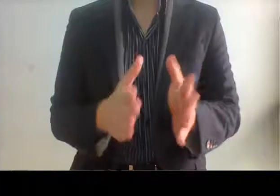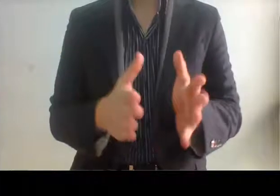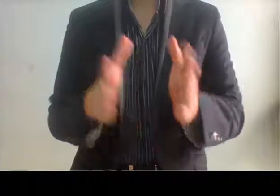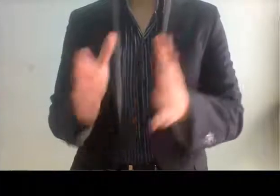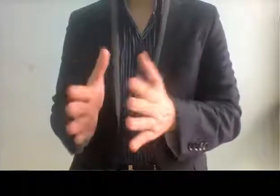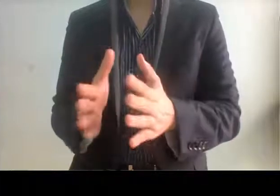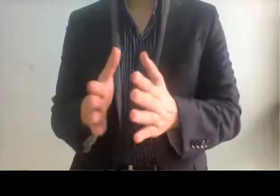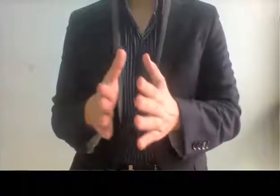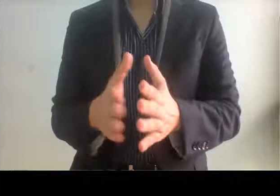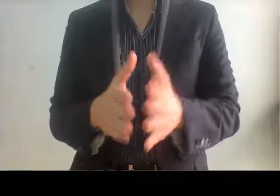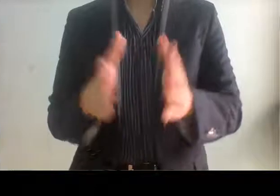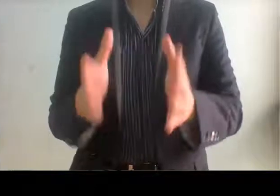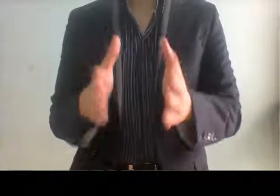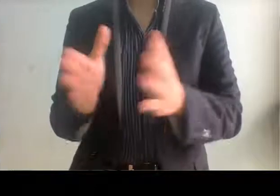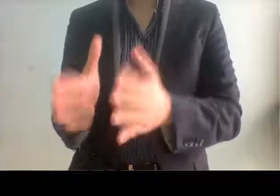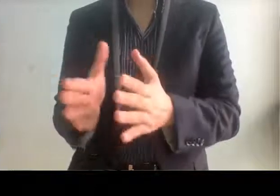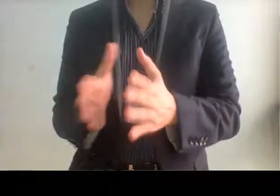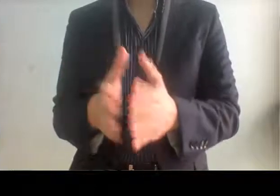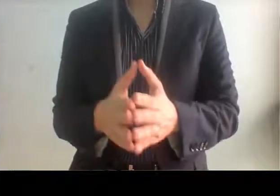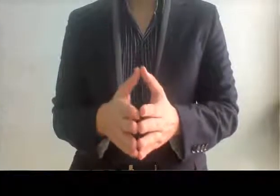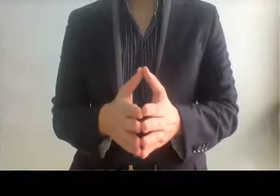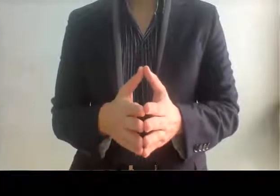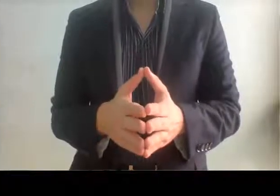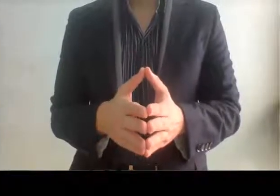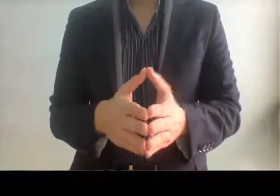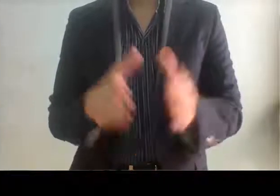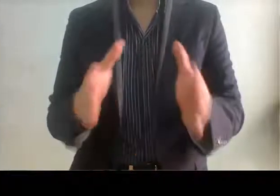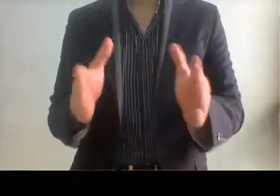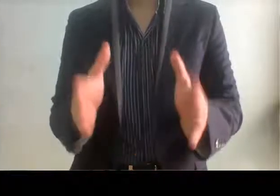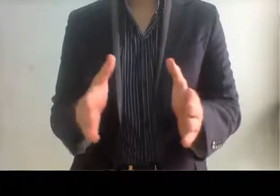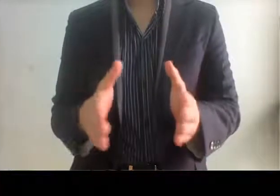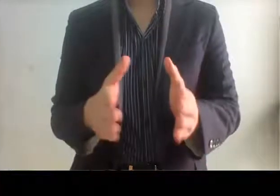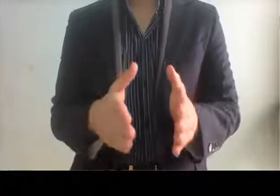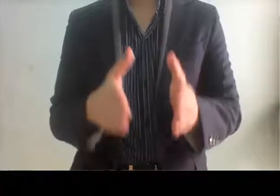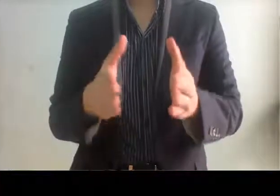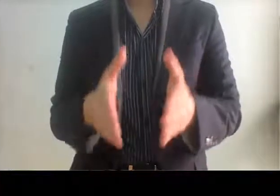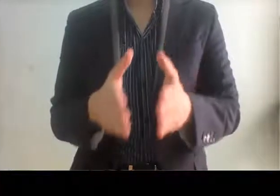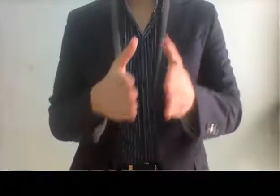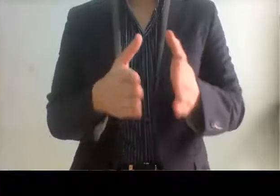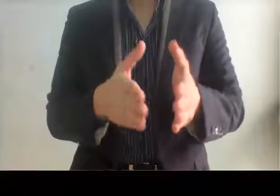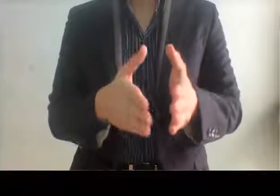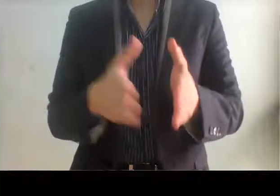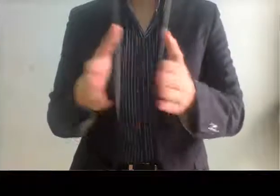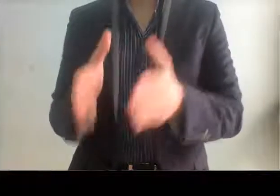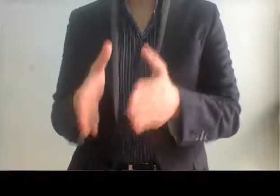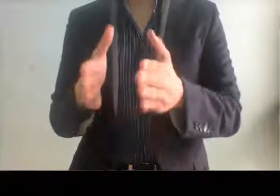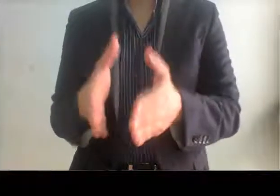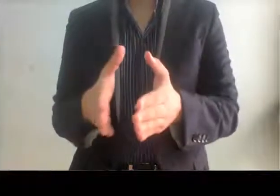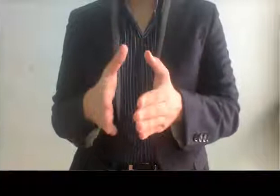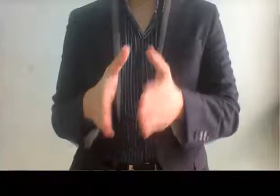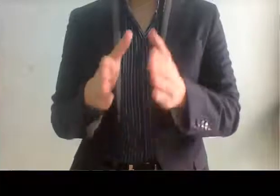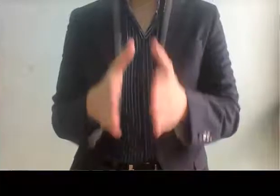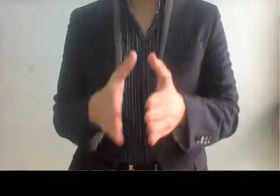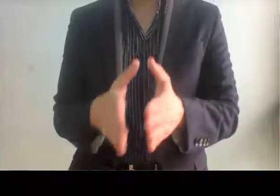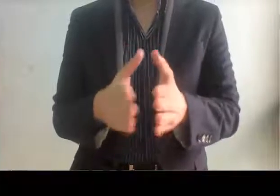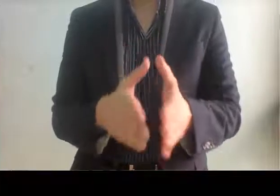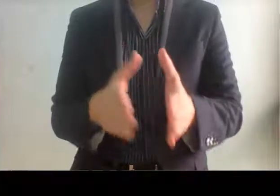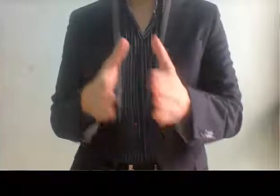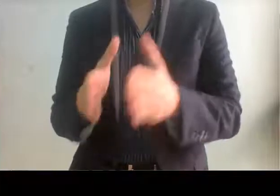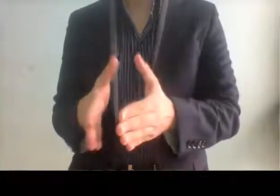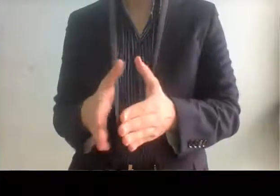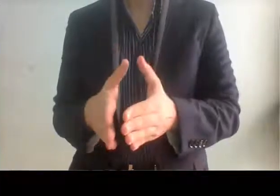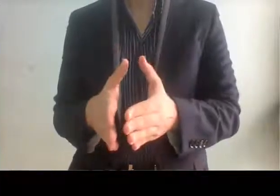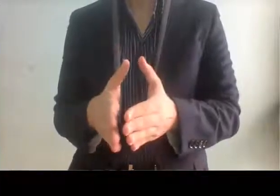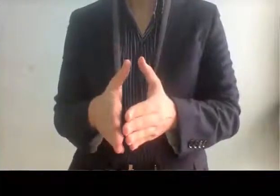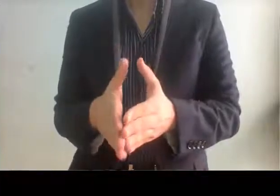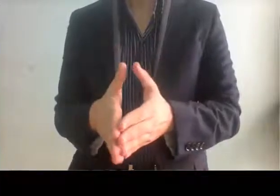normativas médicas en desarrollo de software para este tipo de elementos que tienen que pasar para poder ser considerados un instrumento médico. Además de esto, también